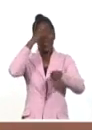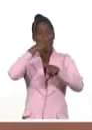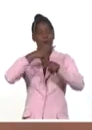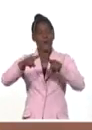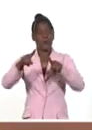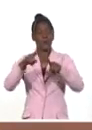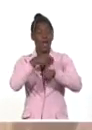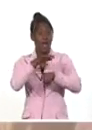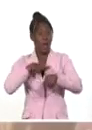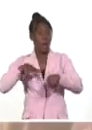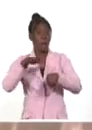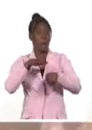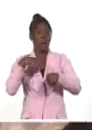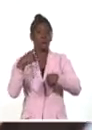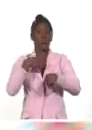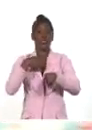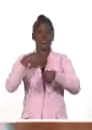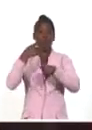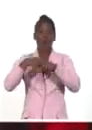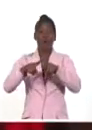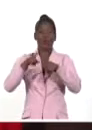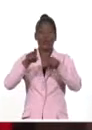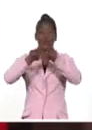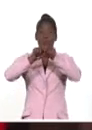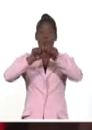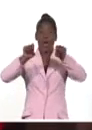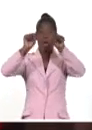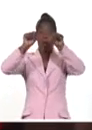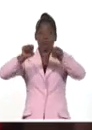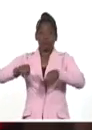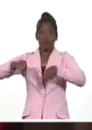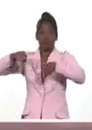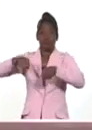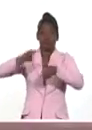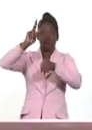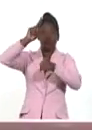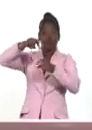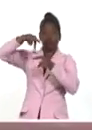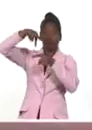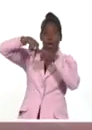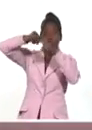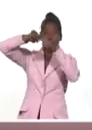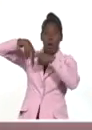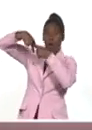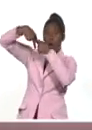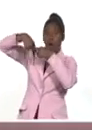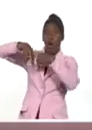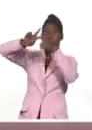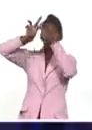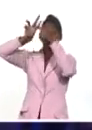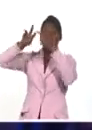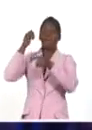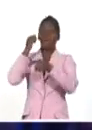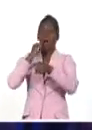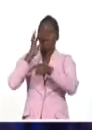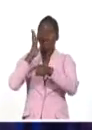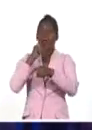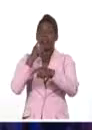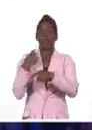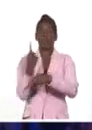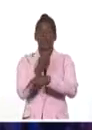público 3 números aéreos. Varias generaciones asumen con fidelidad su amor por la manifestación. Una compañía que se